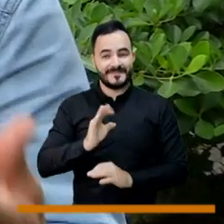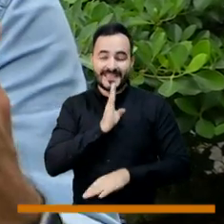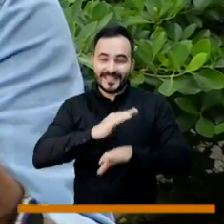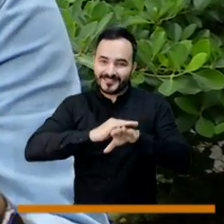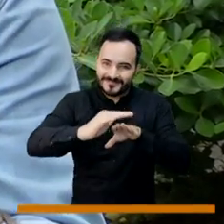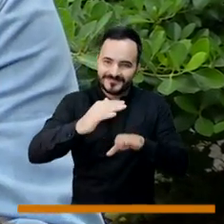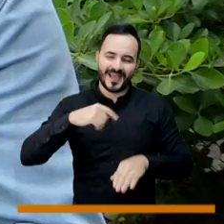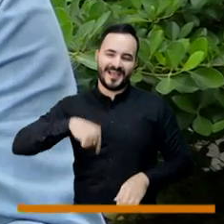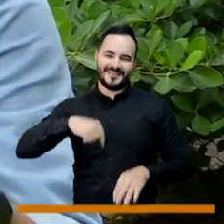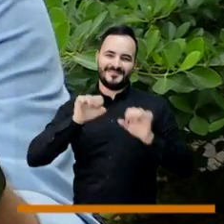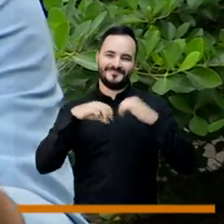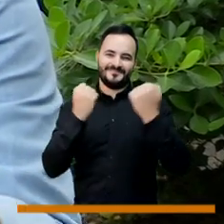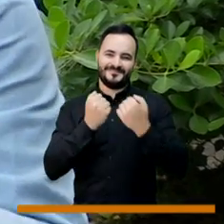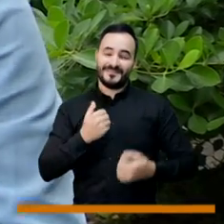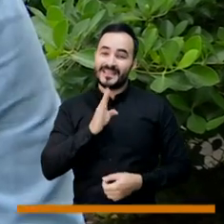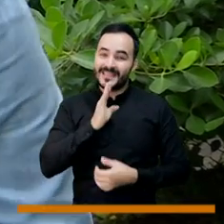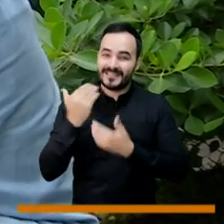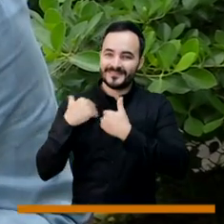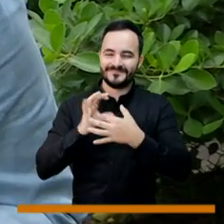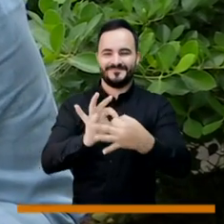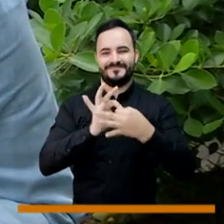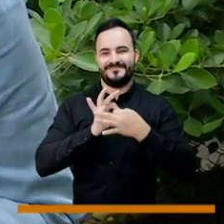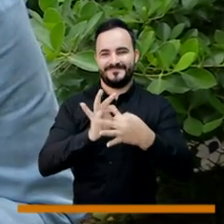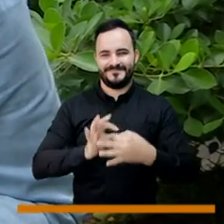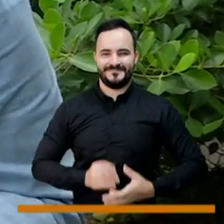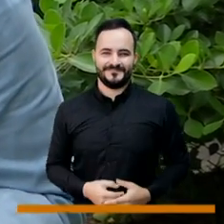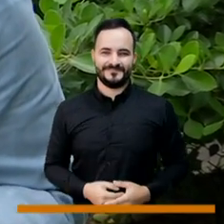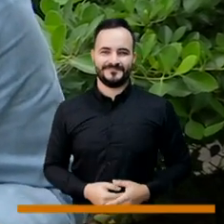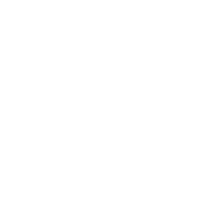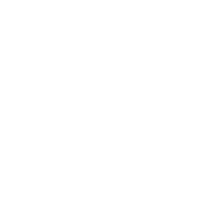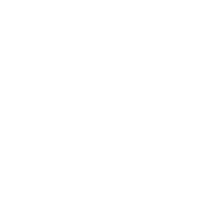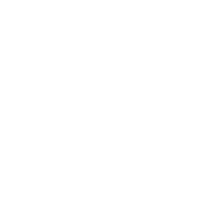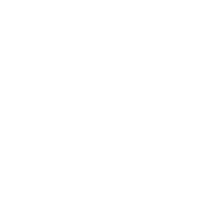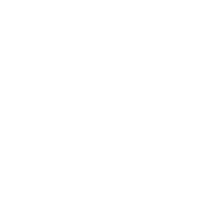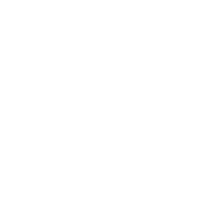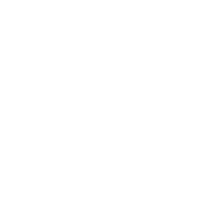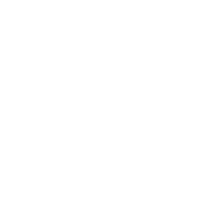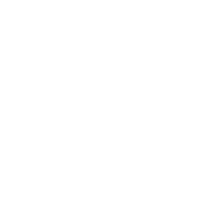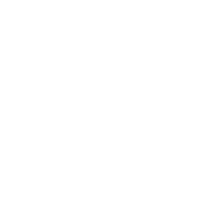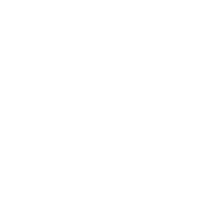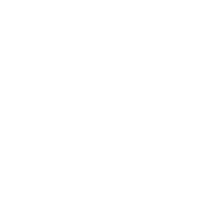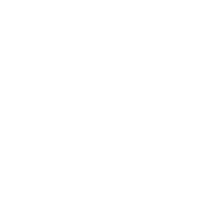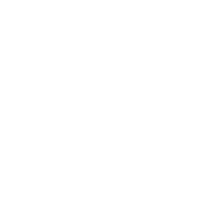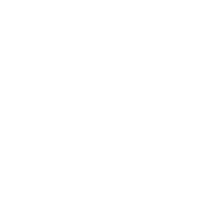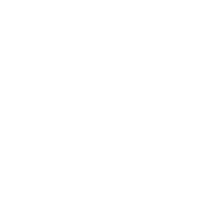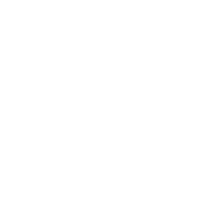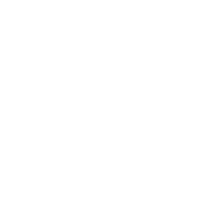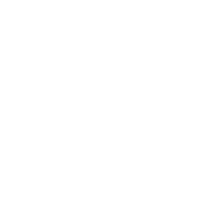cuidemos y los disfrutemos. Una invitación del Consejo Somos Tuyo.